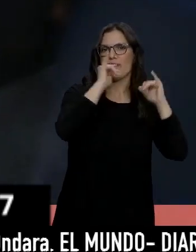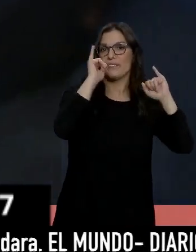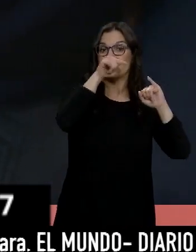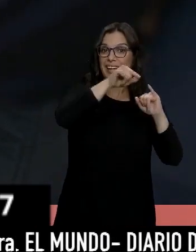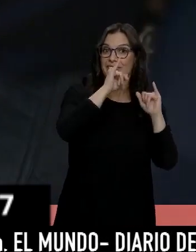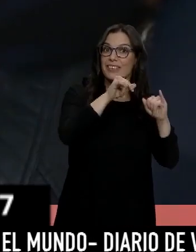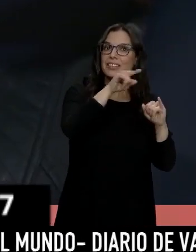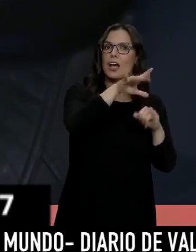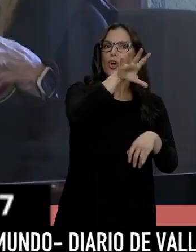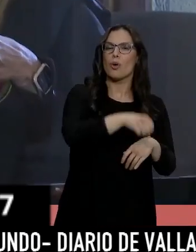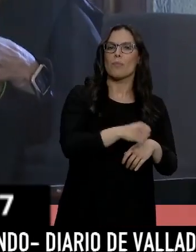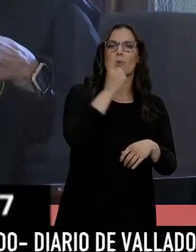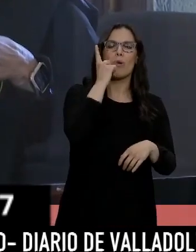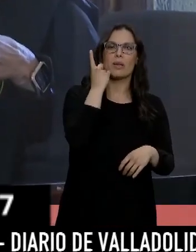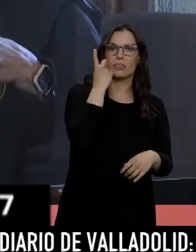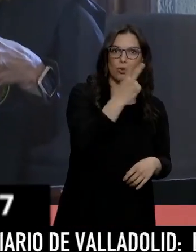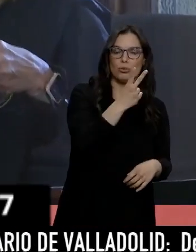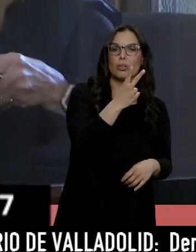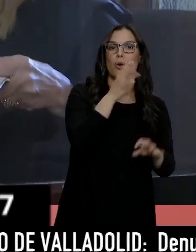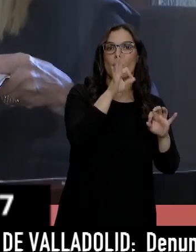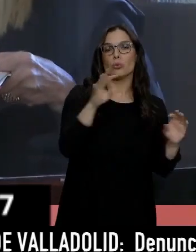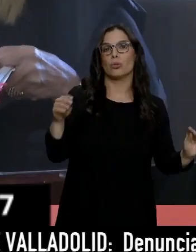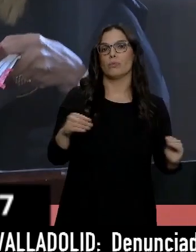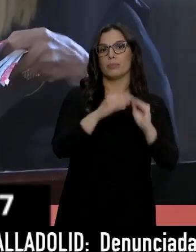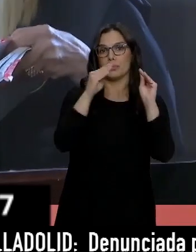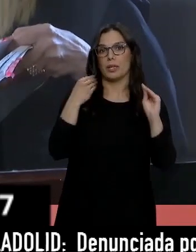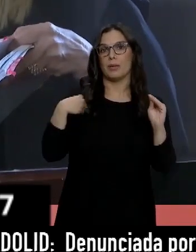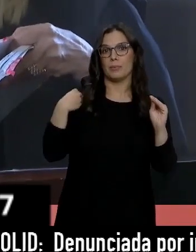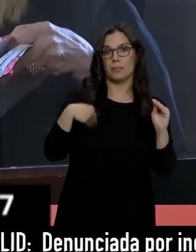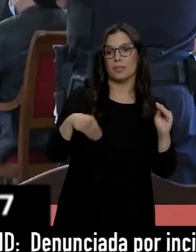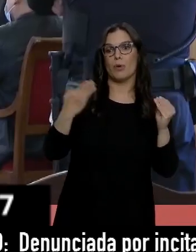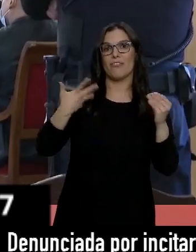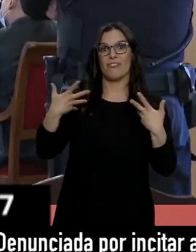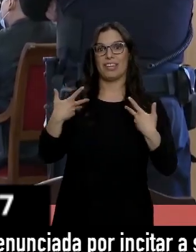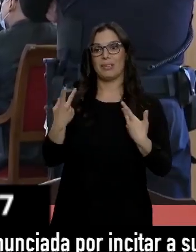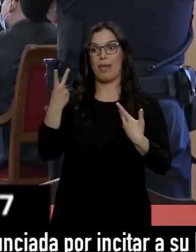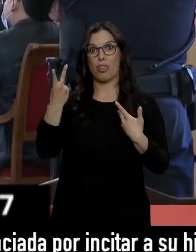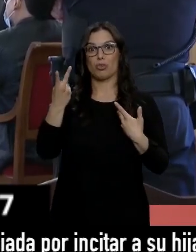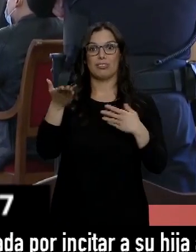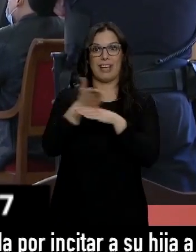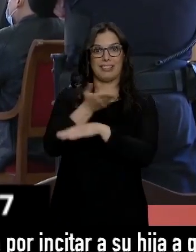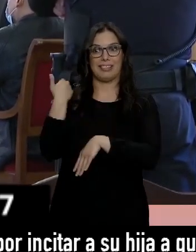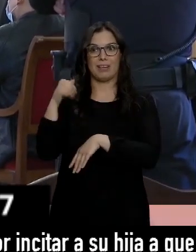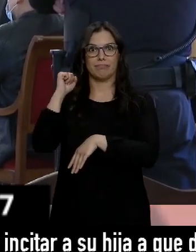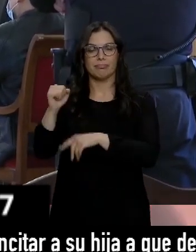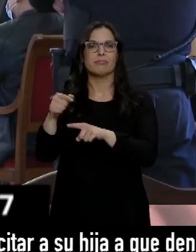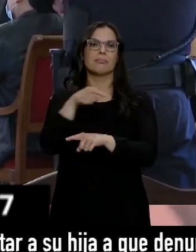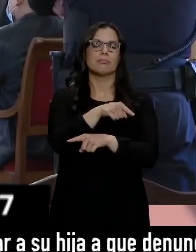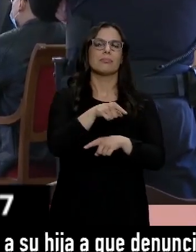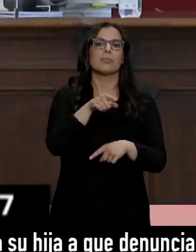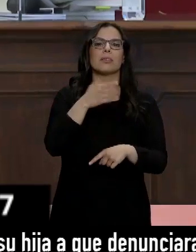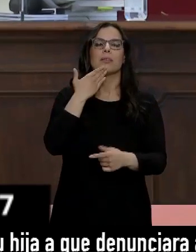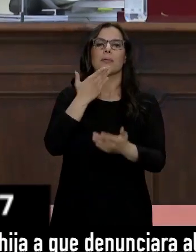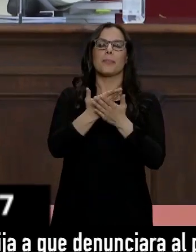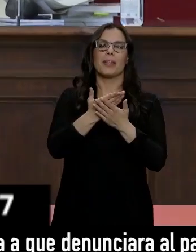fiesta donde compró 2 teléfonos móviles que coincidieron ser los de las 2 víctimas. La Fiscalía pide 27 años y medio de prisión,